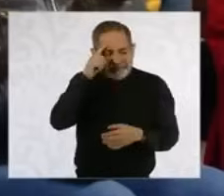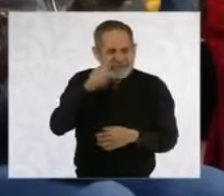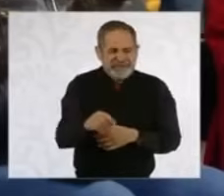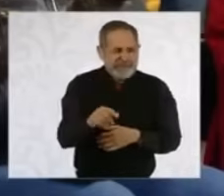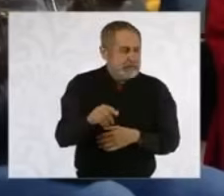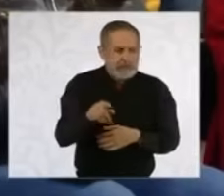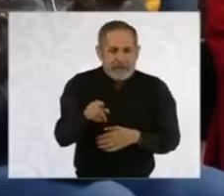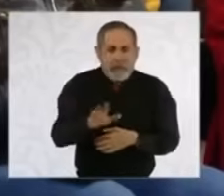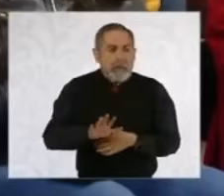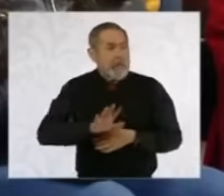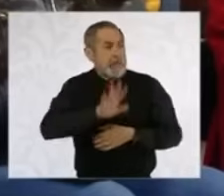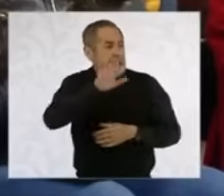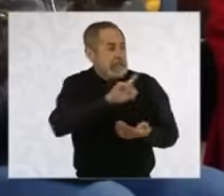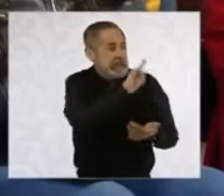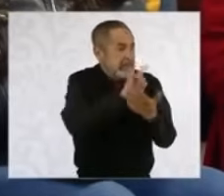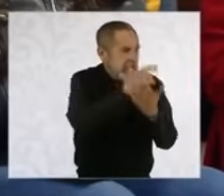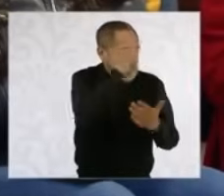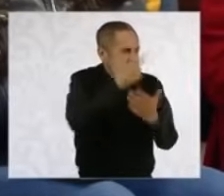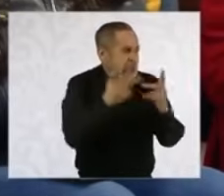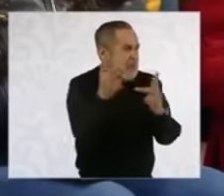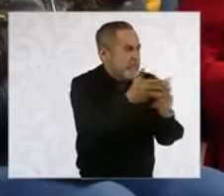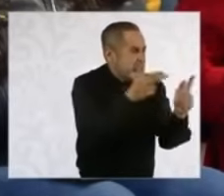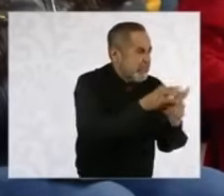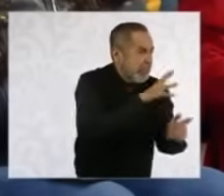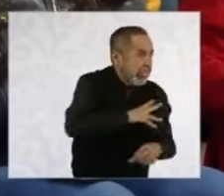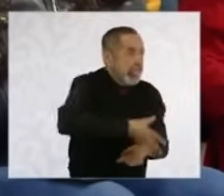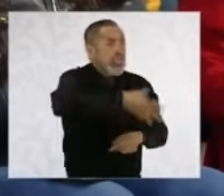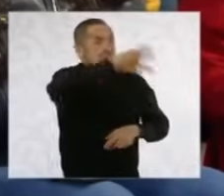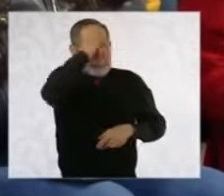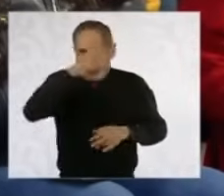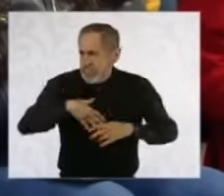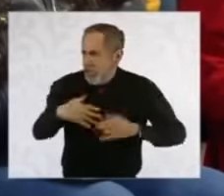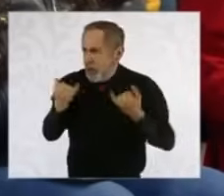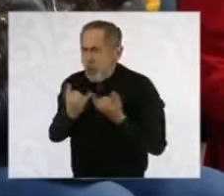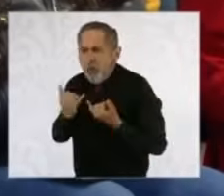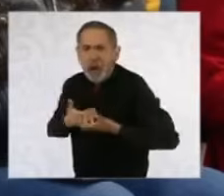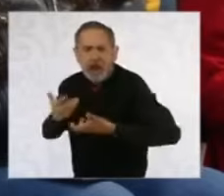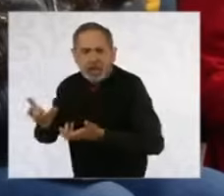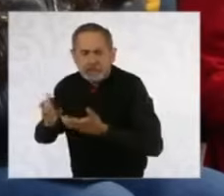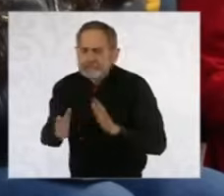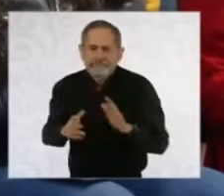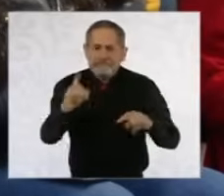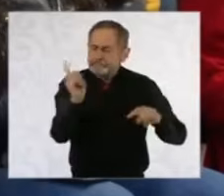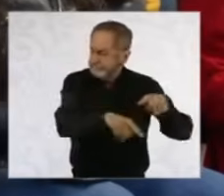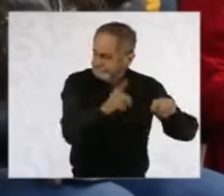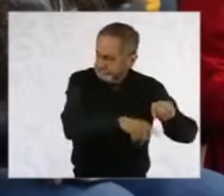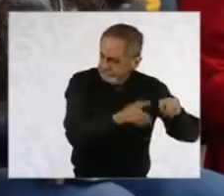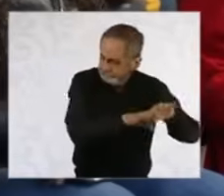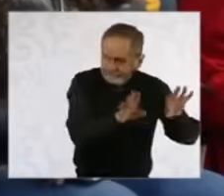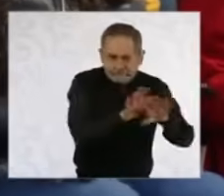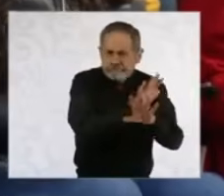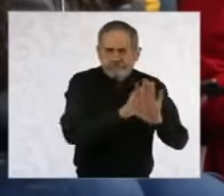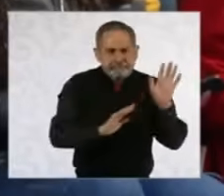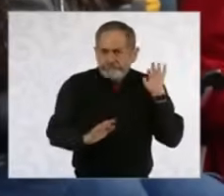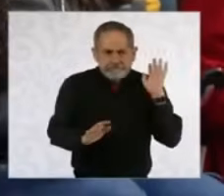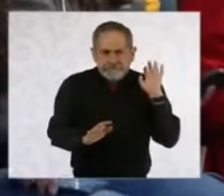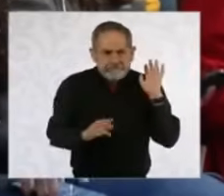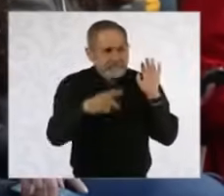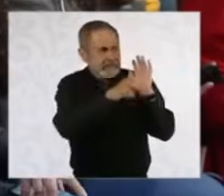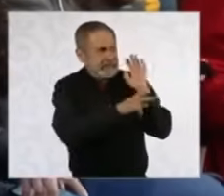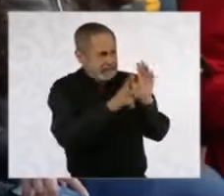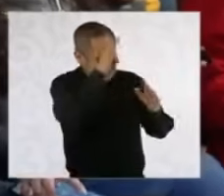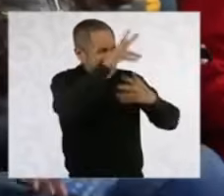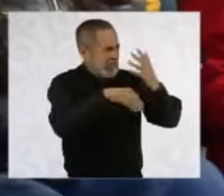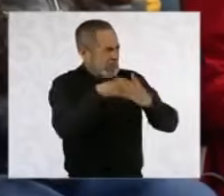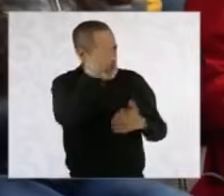delito, de crearles un modo de vida que pues realmente no es, es muy violento y que pues